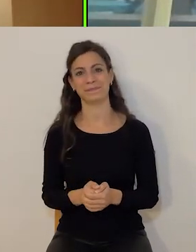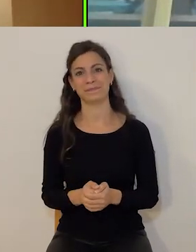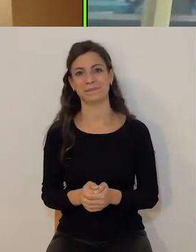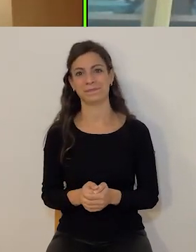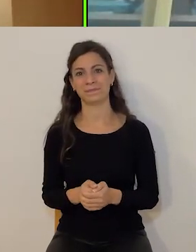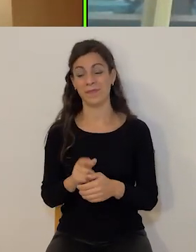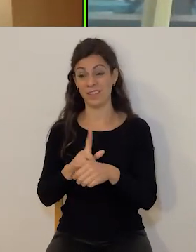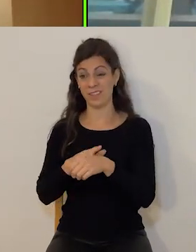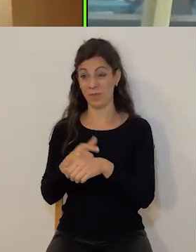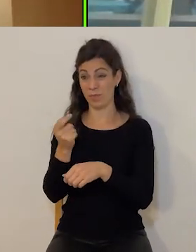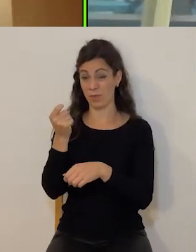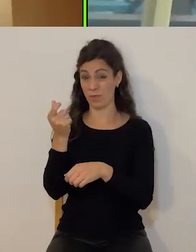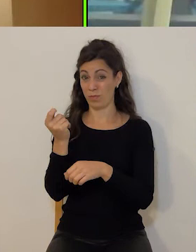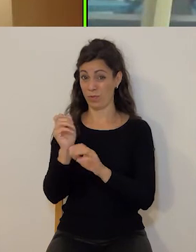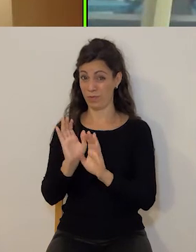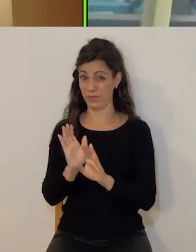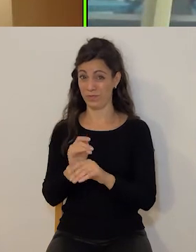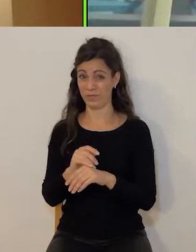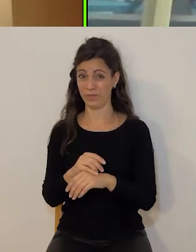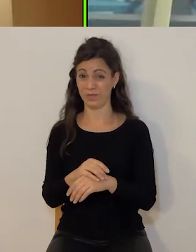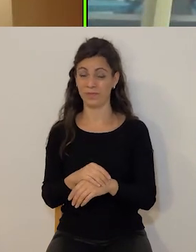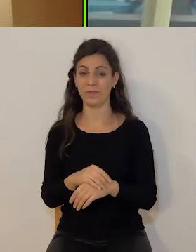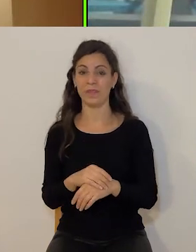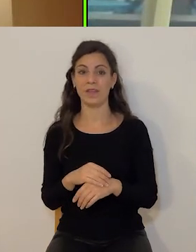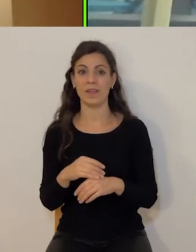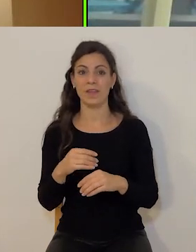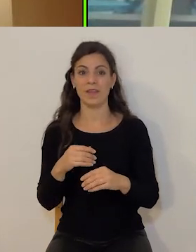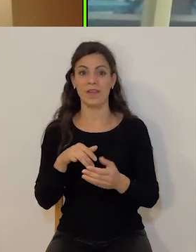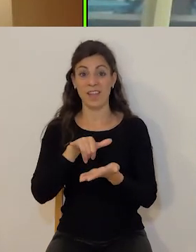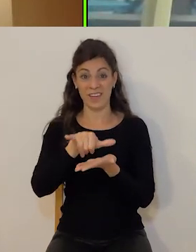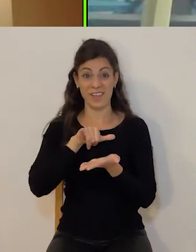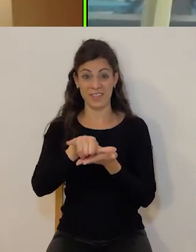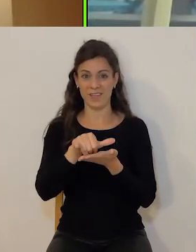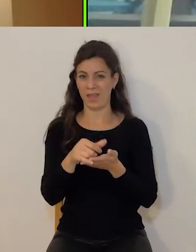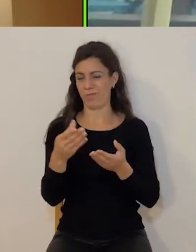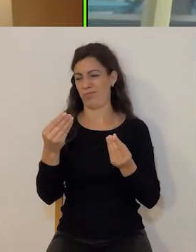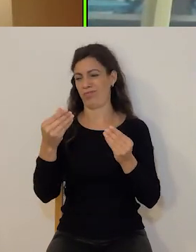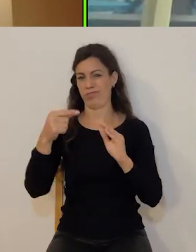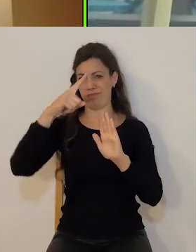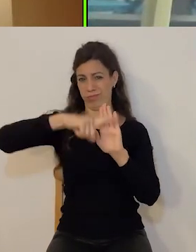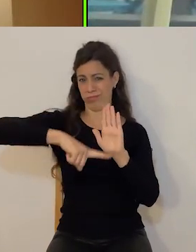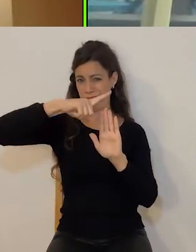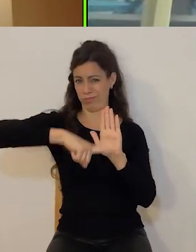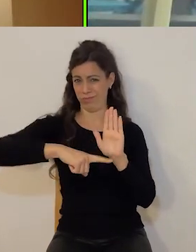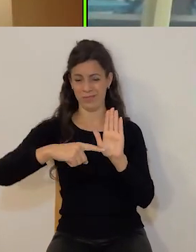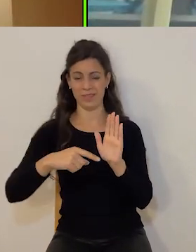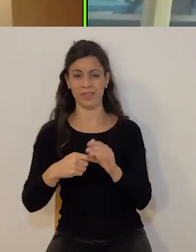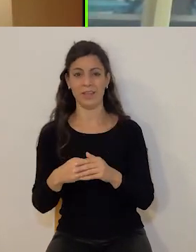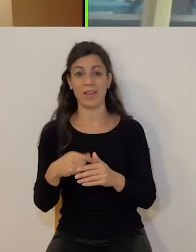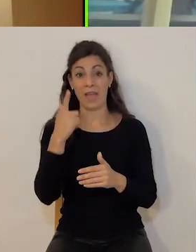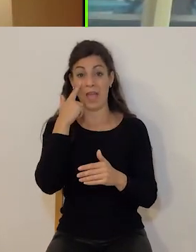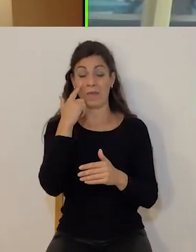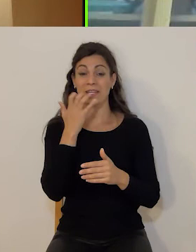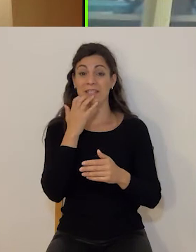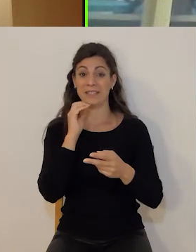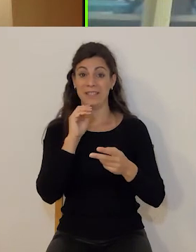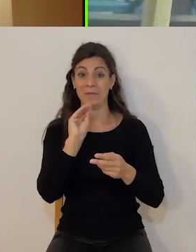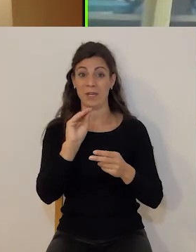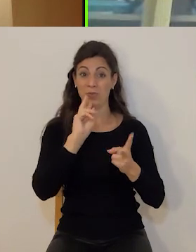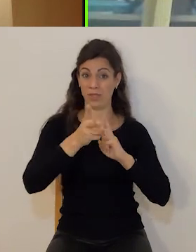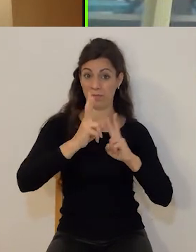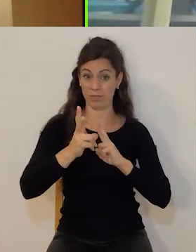Tenemos poco tiempo. En el chat, Ya. la verdad es que comenta muchas cosas. Voy a ver si te traslado algunas de las consultas que Sí. están haciendo. Sí